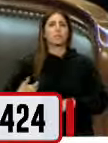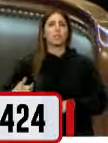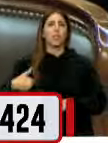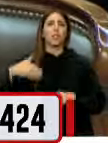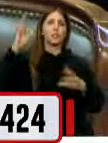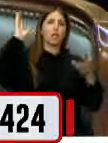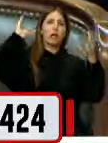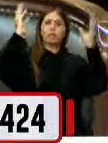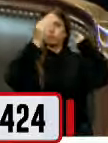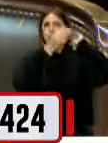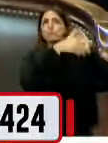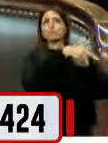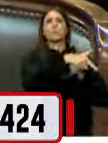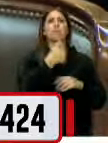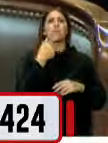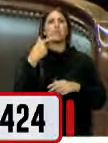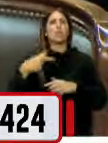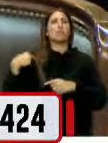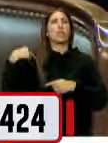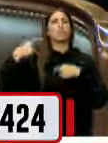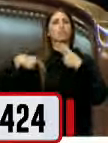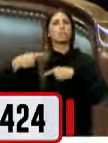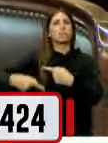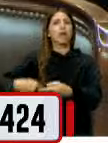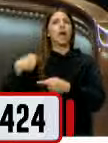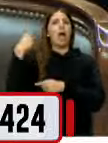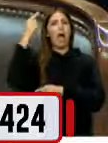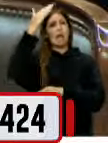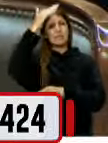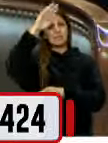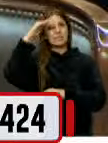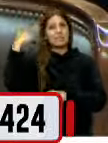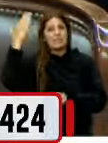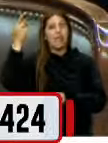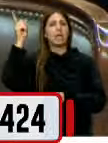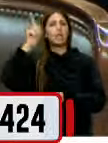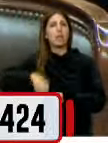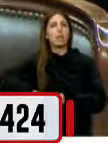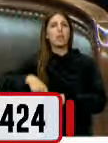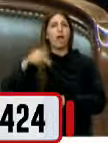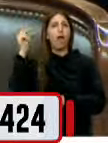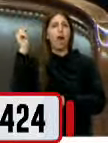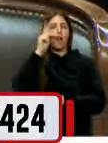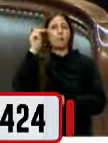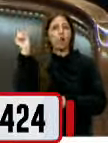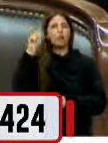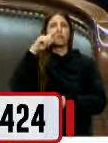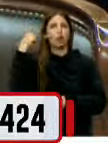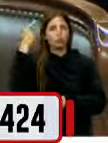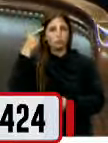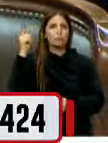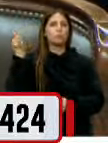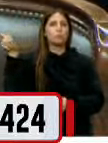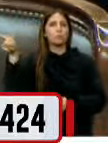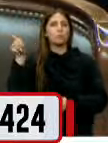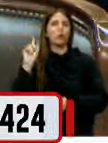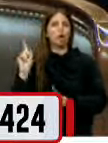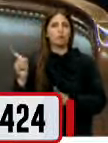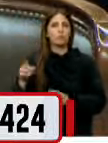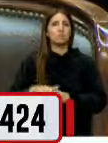Cuénteme, señora. ¿Te puedo decir cómo anda? Dígame lo que usted quiera. Por eso, con mucha bronca. Con mucha bronca. Por lo que están queriendo hacer los diputados